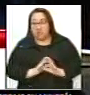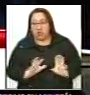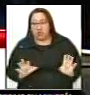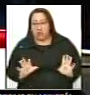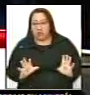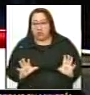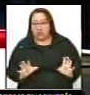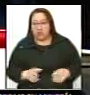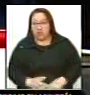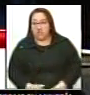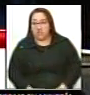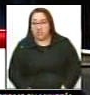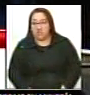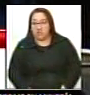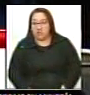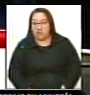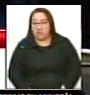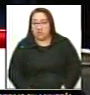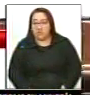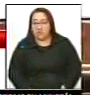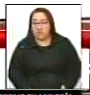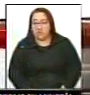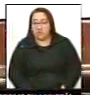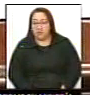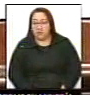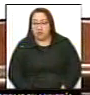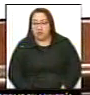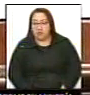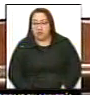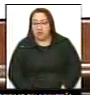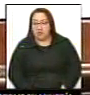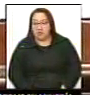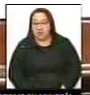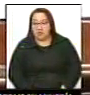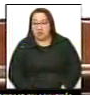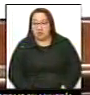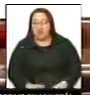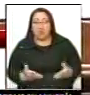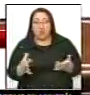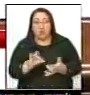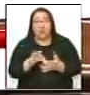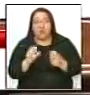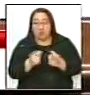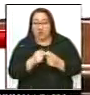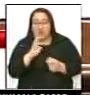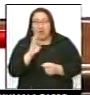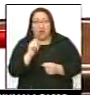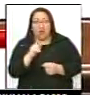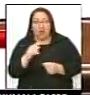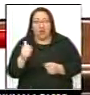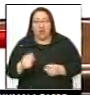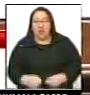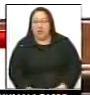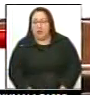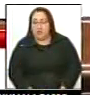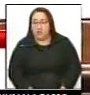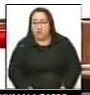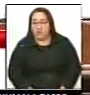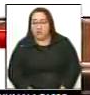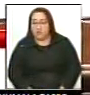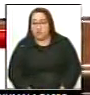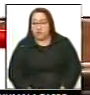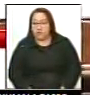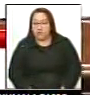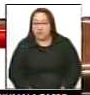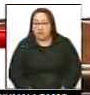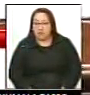la comparsa. Gracias, señor presidente. Gracias. Congresista García de la UNE, le piden por excepción la congresista Bartra una interrupción. Congresista